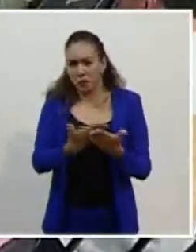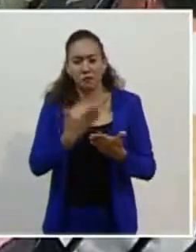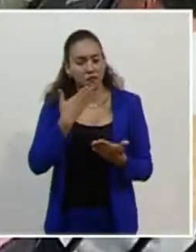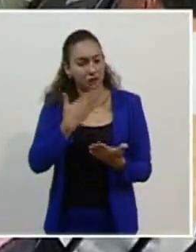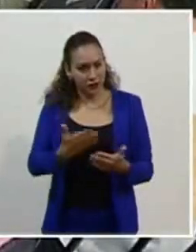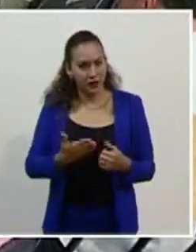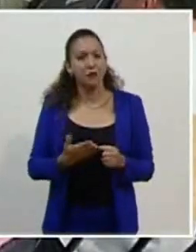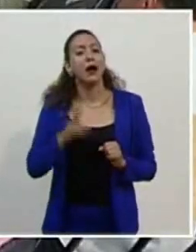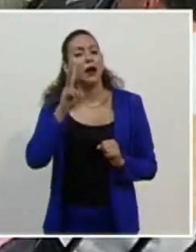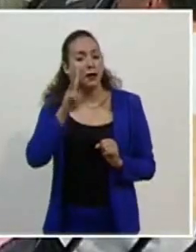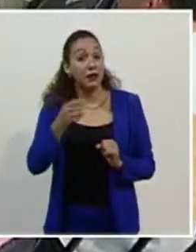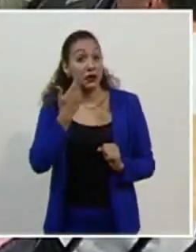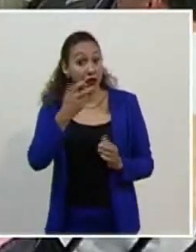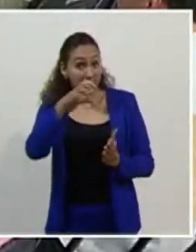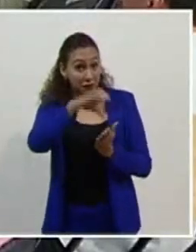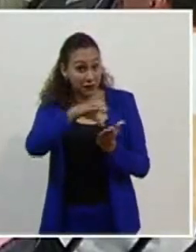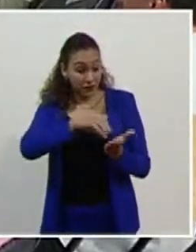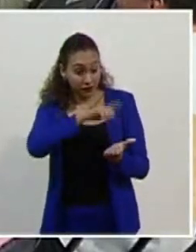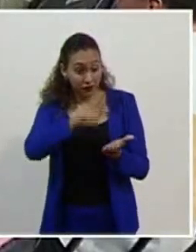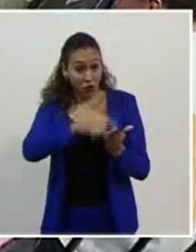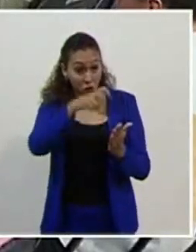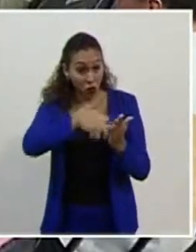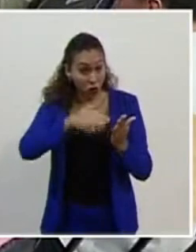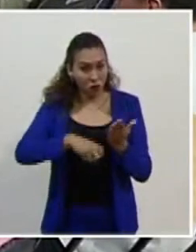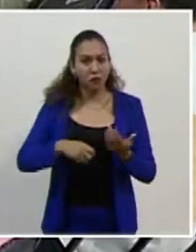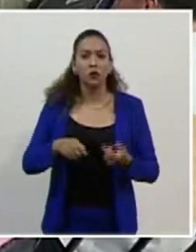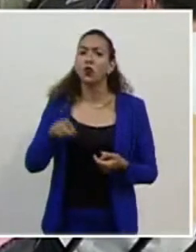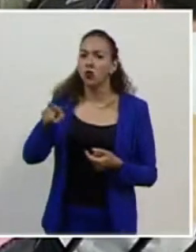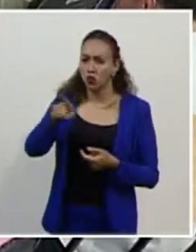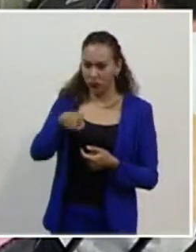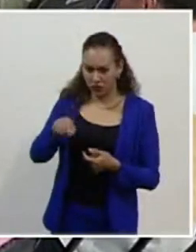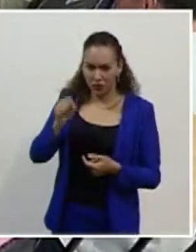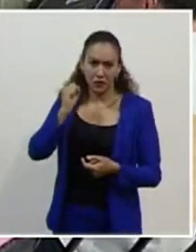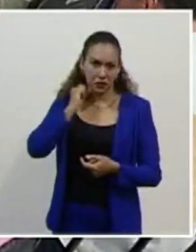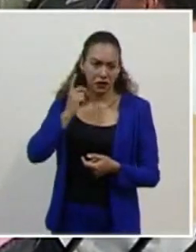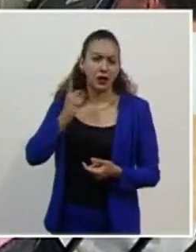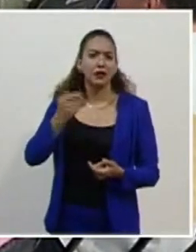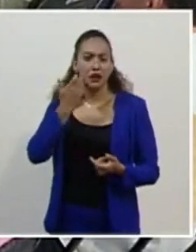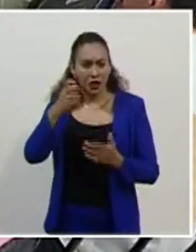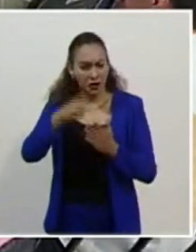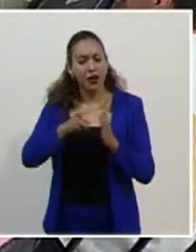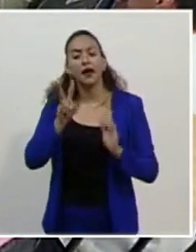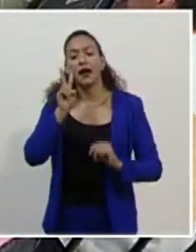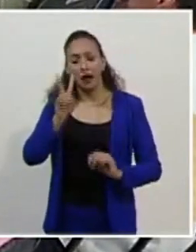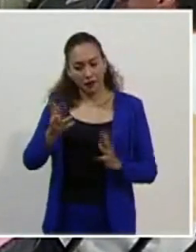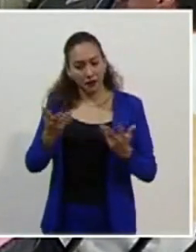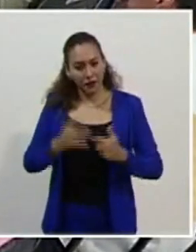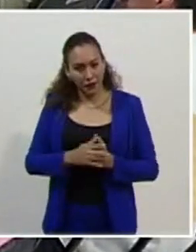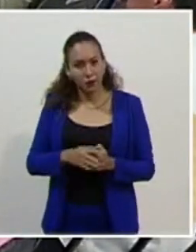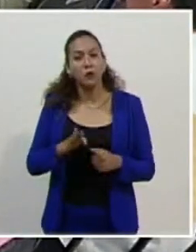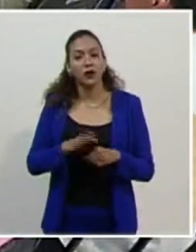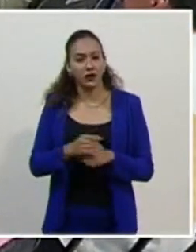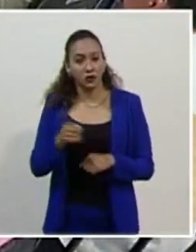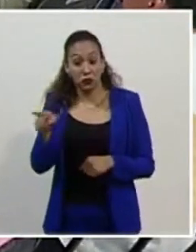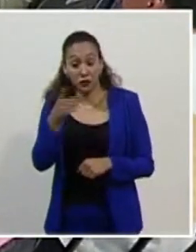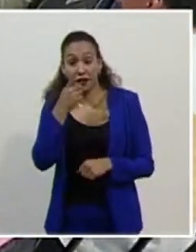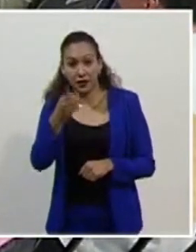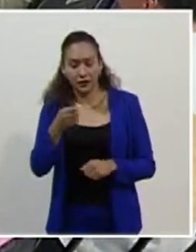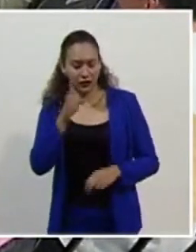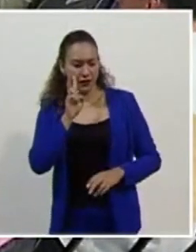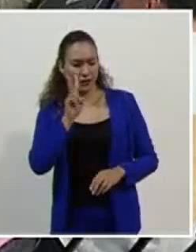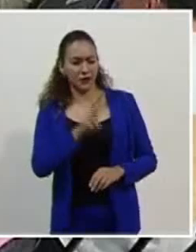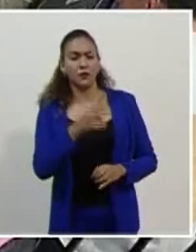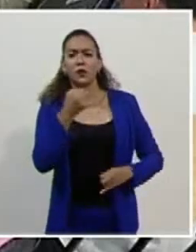que modificar la Constitución, ustedes tendrán la posibilidad de hacerlo para decir, ya los jueces, un juez local no